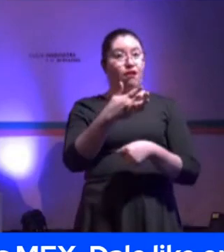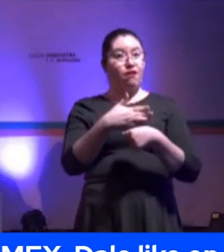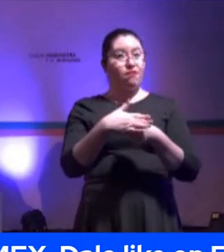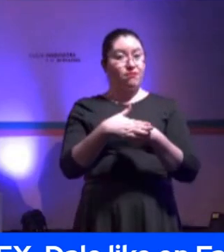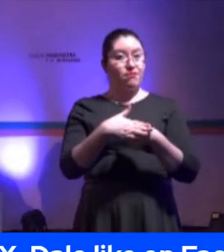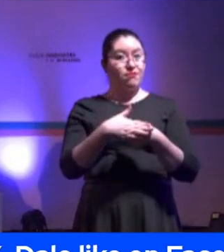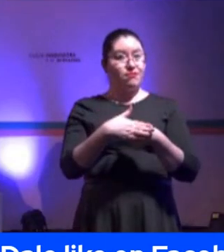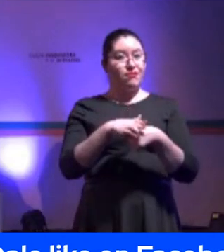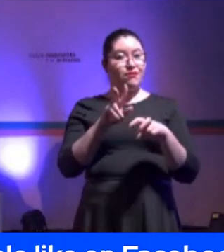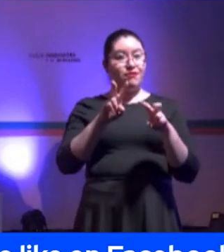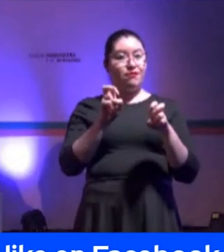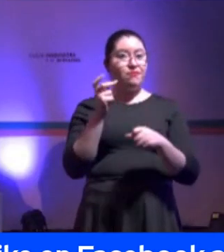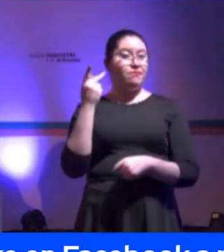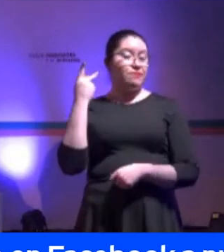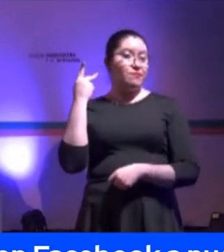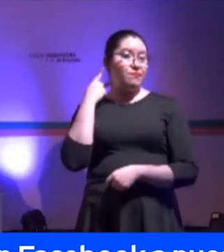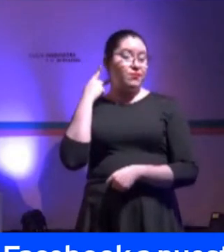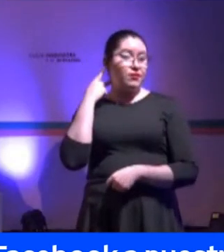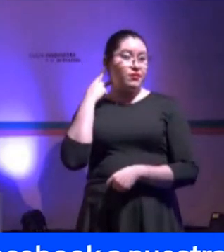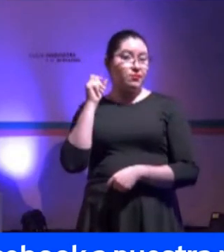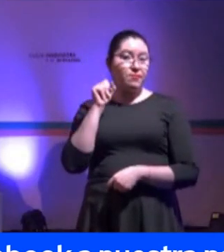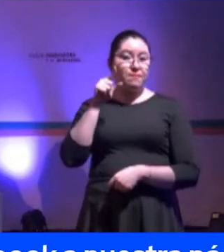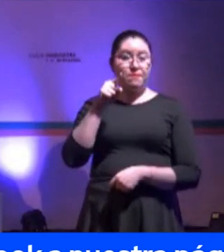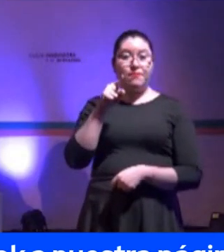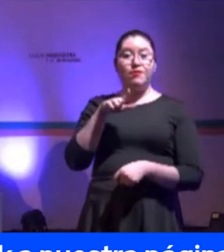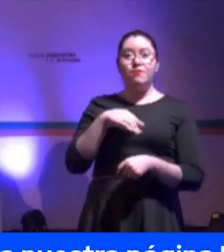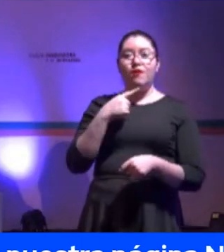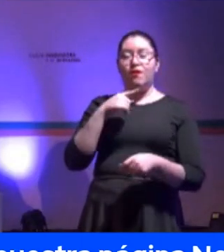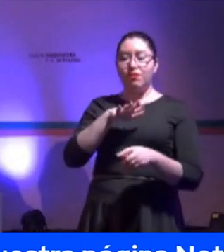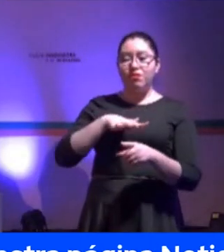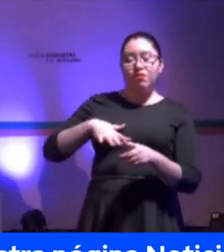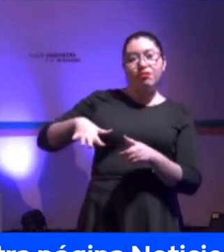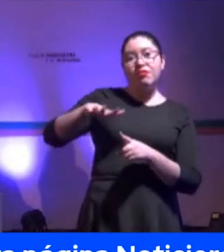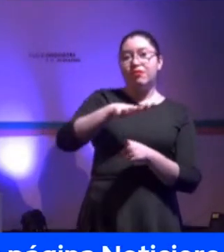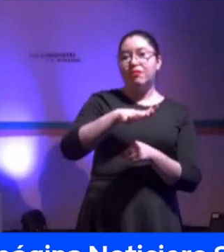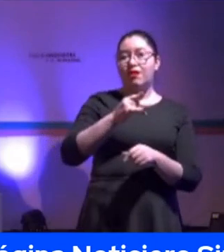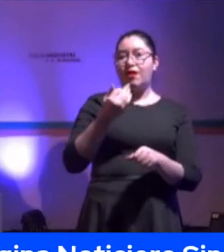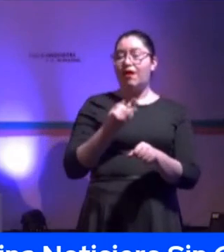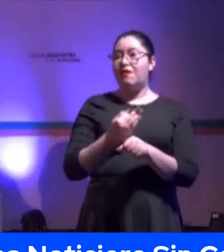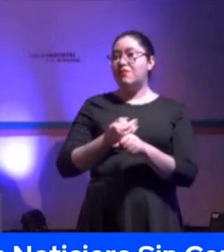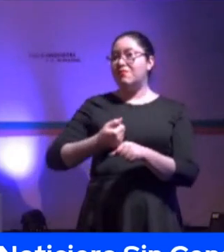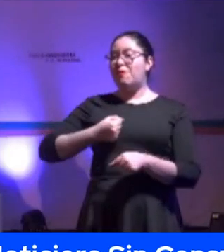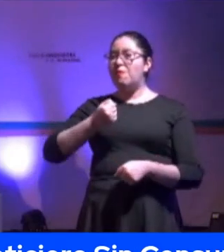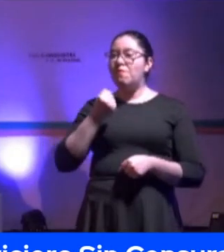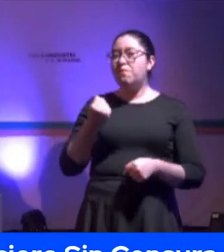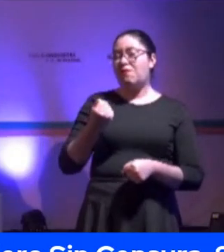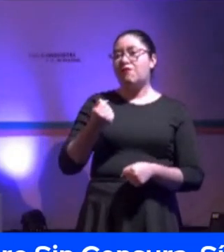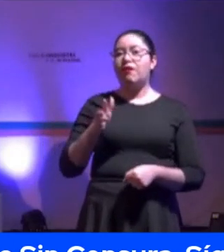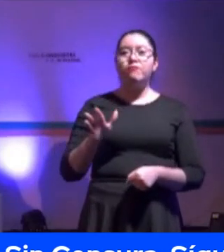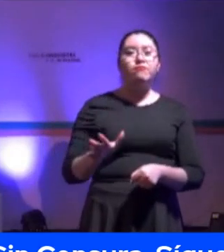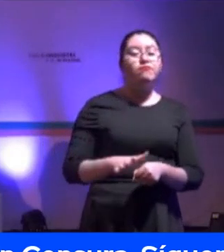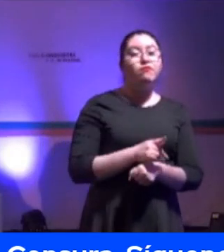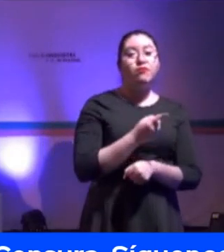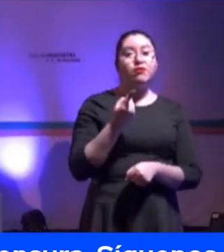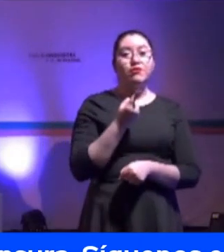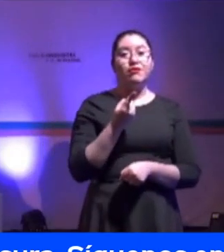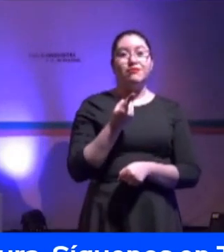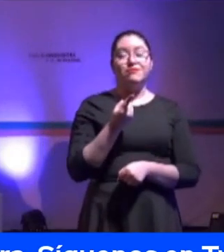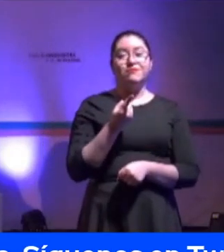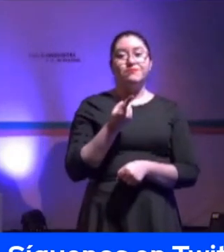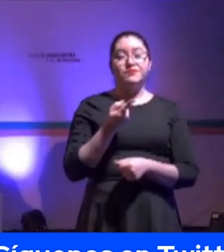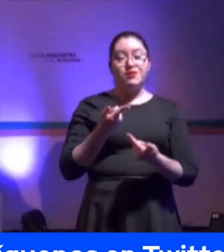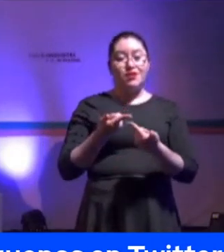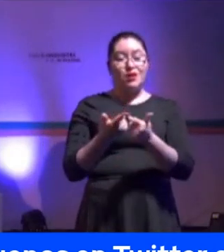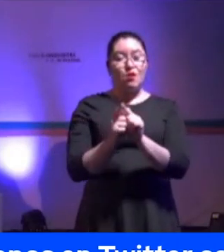a nivel político como a nivel mediático, esto se pondrá más duro. ¿Por qué? Porque la oposición